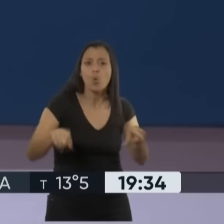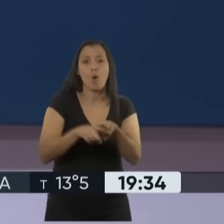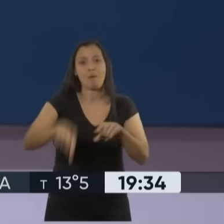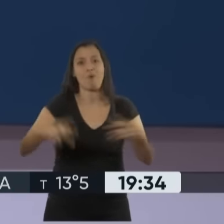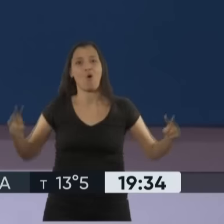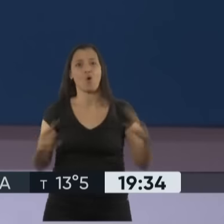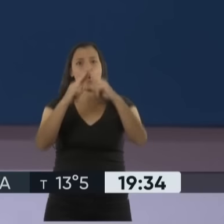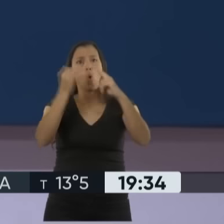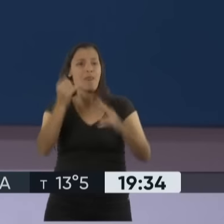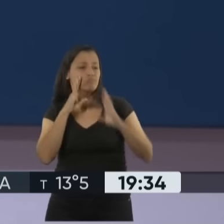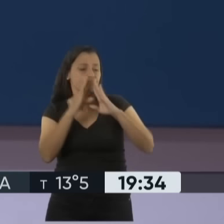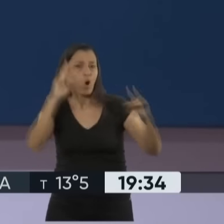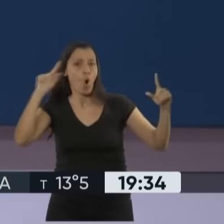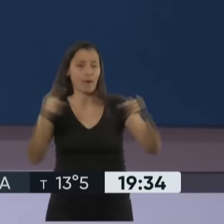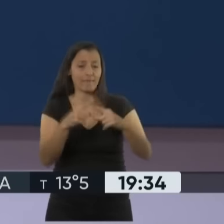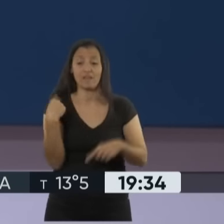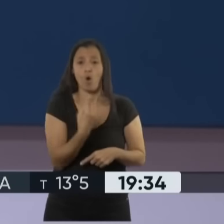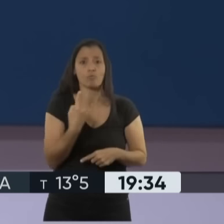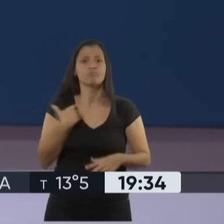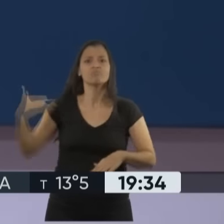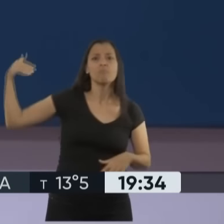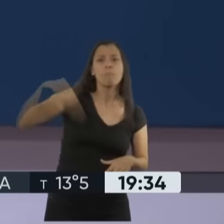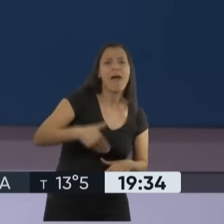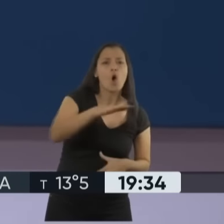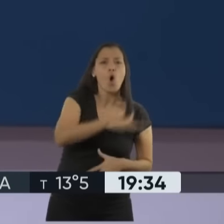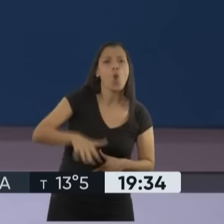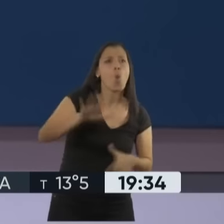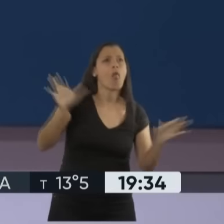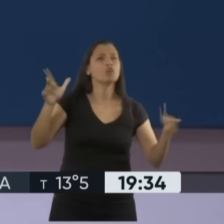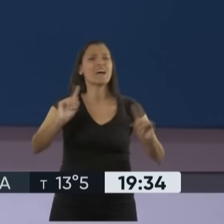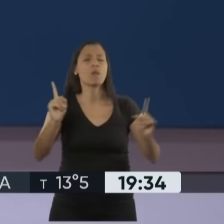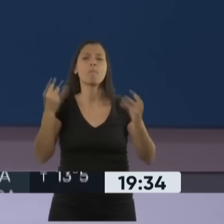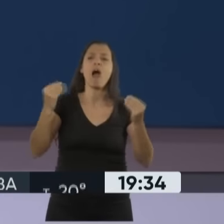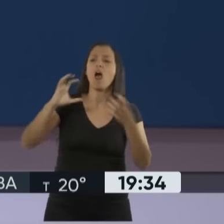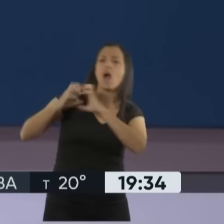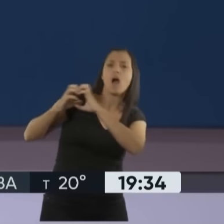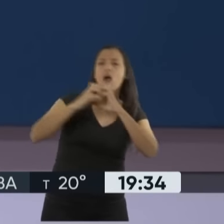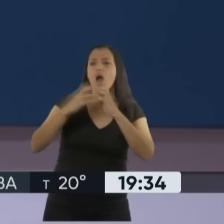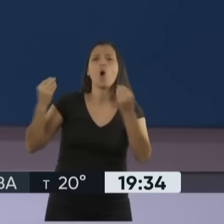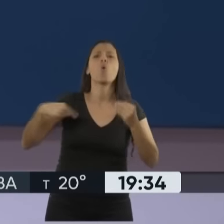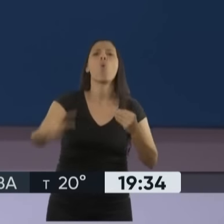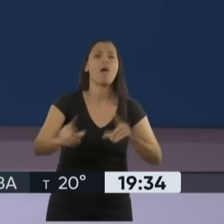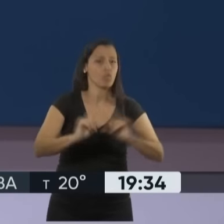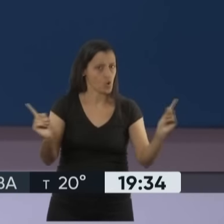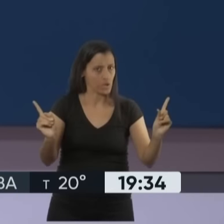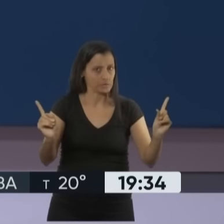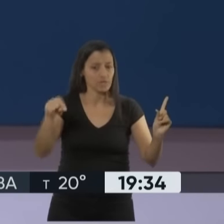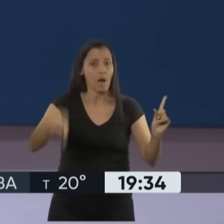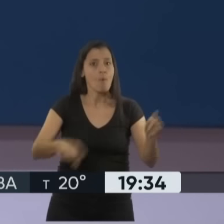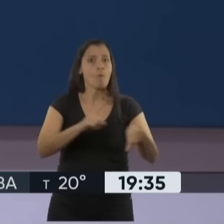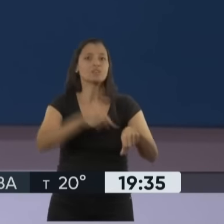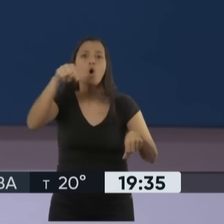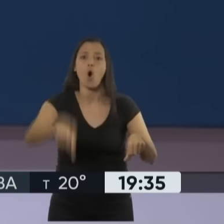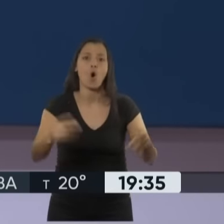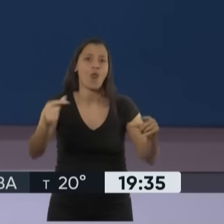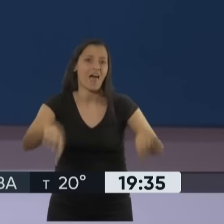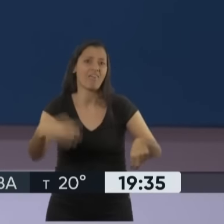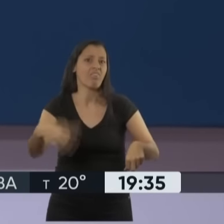cumbre no he venido a los ángeles a discutir cuando debemos hacerlo el momento es hoy